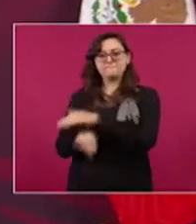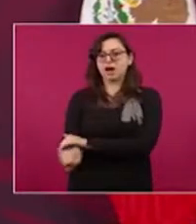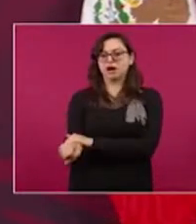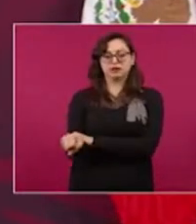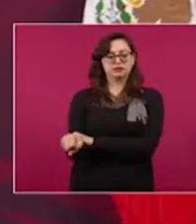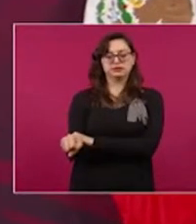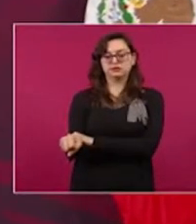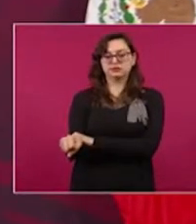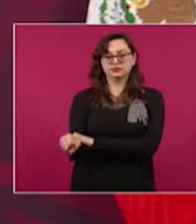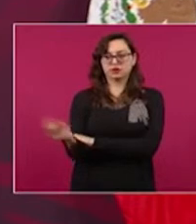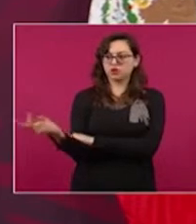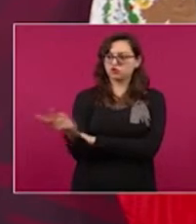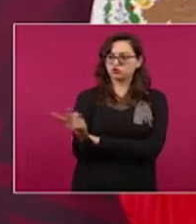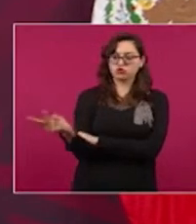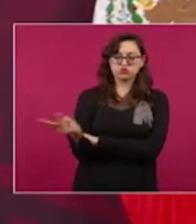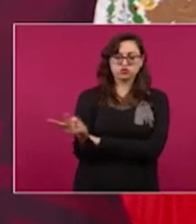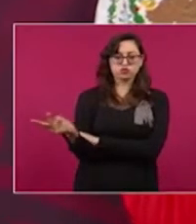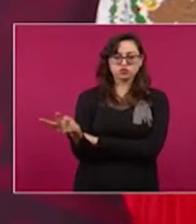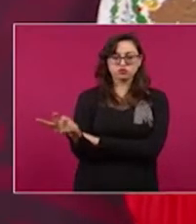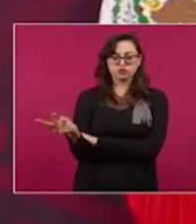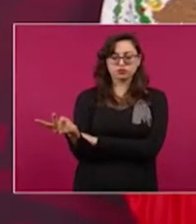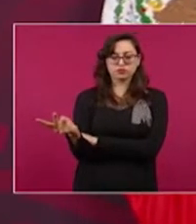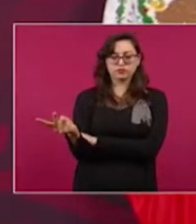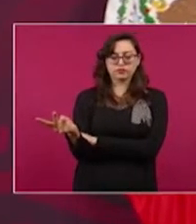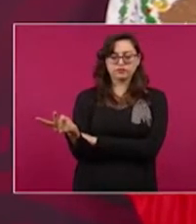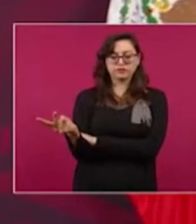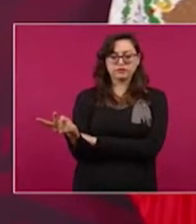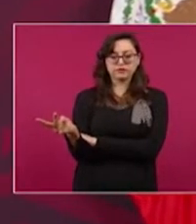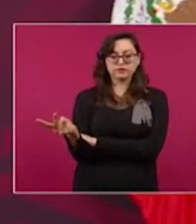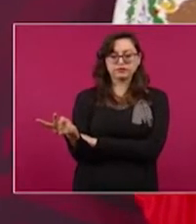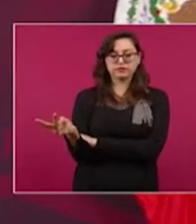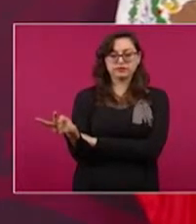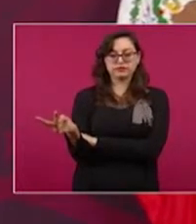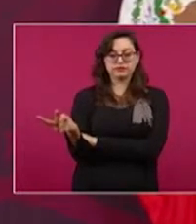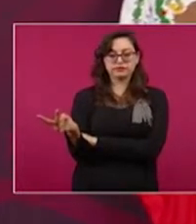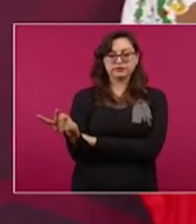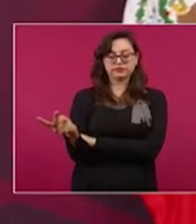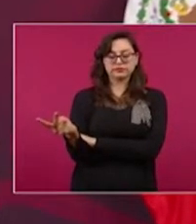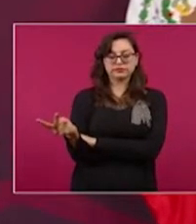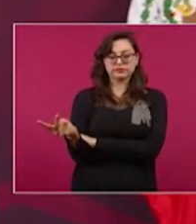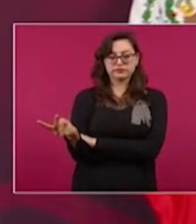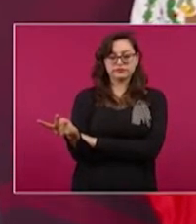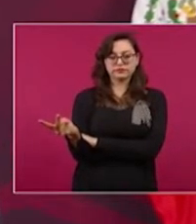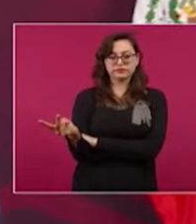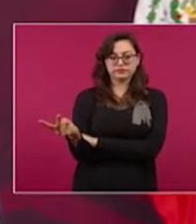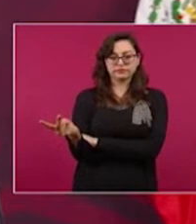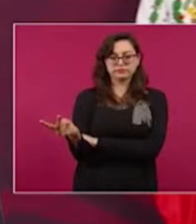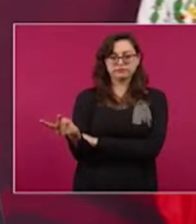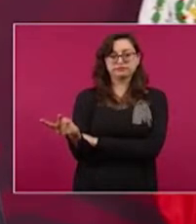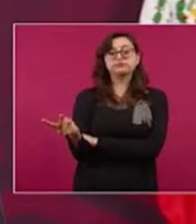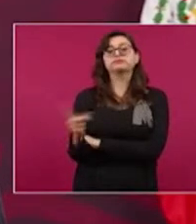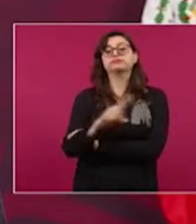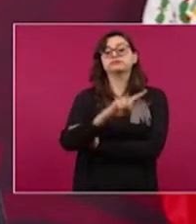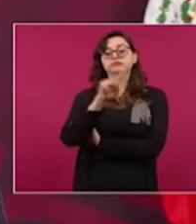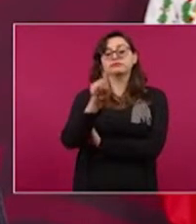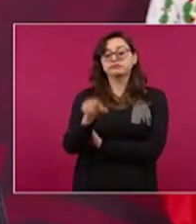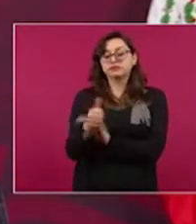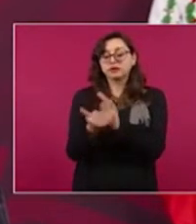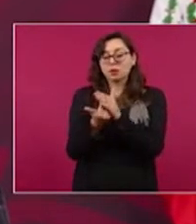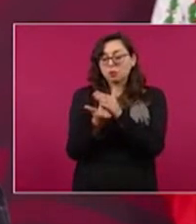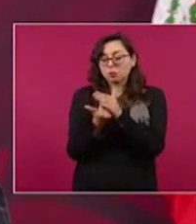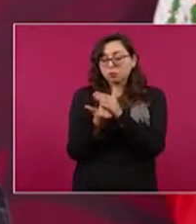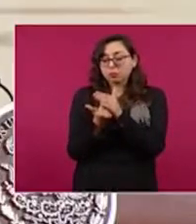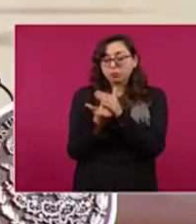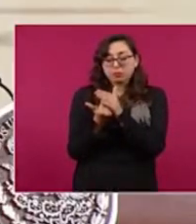37.3% de avance en los trabajos de rescate de los trabajadores que quedaron atrapados en la mina El Pinabete en Sabinas, Coahuila.